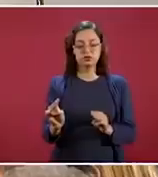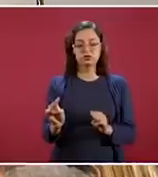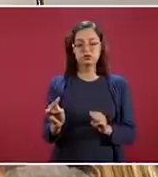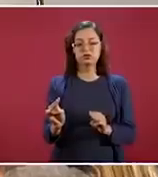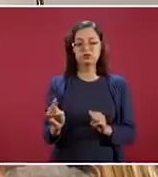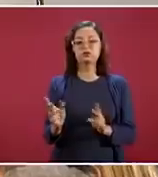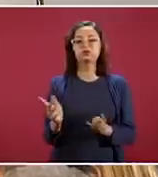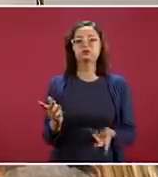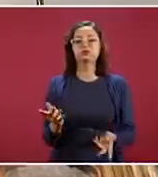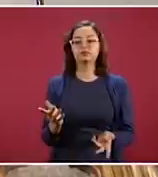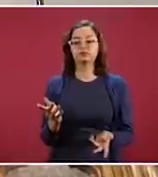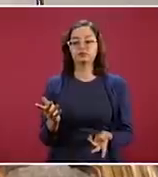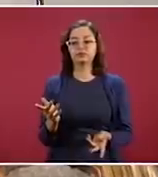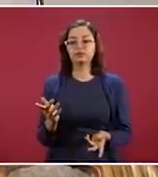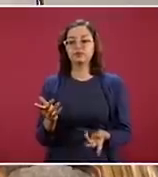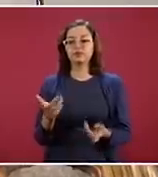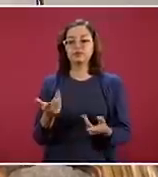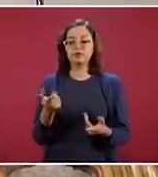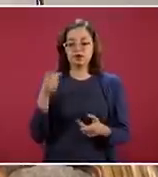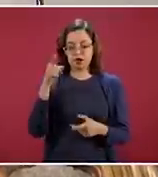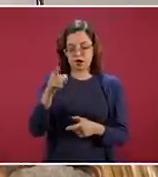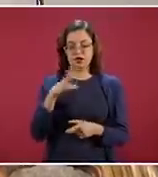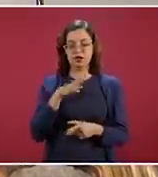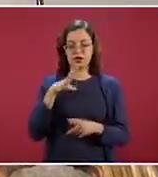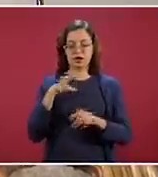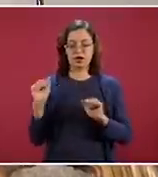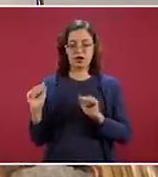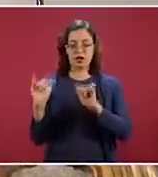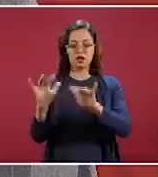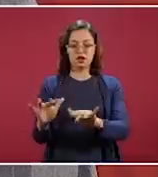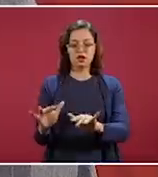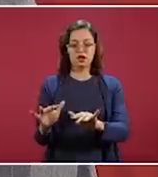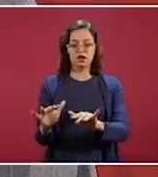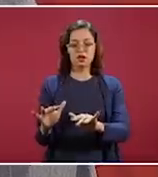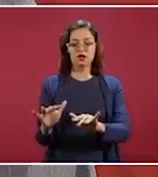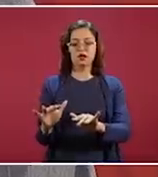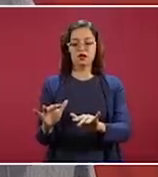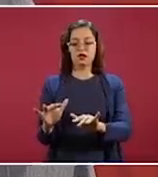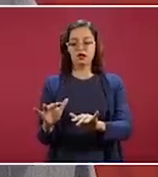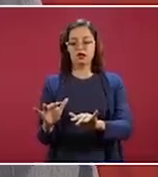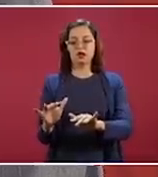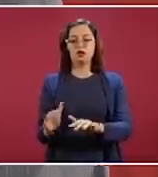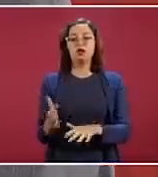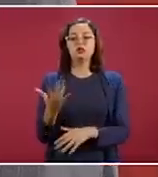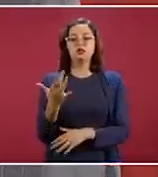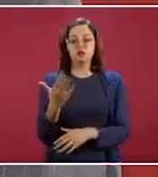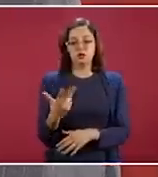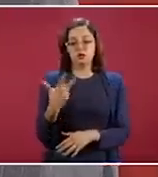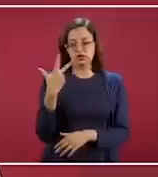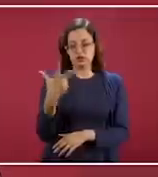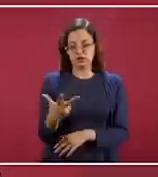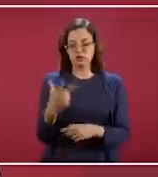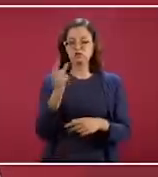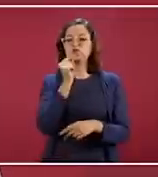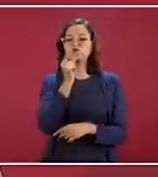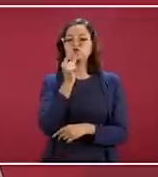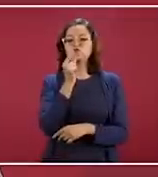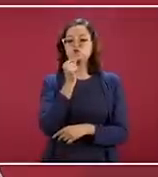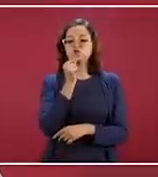y aquí tenemos un despliegue de de 58 elementos.